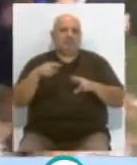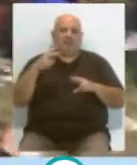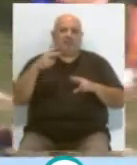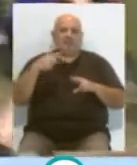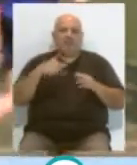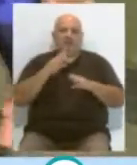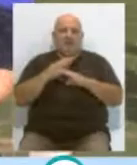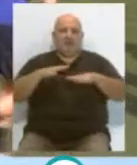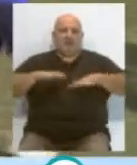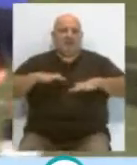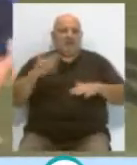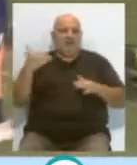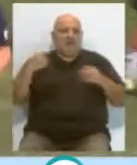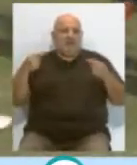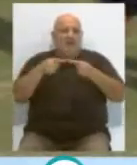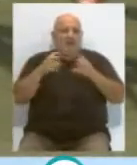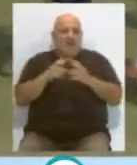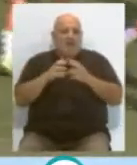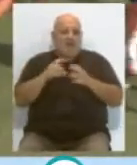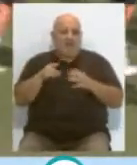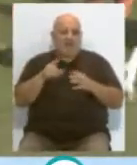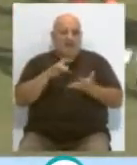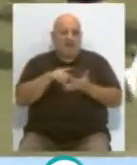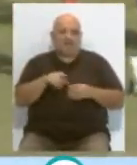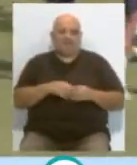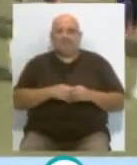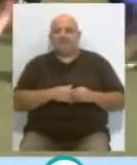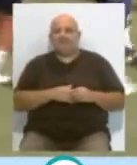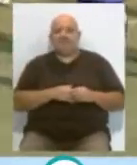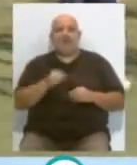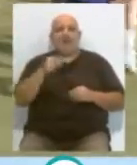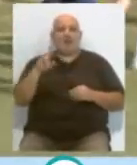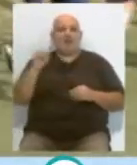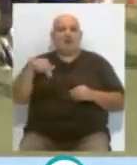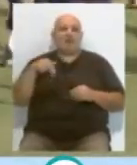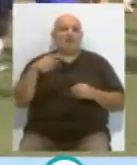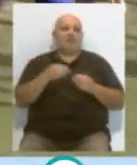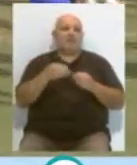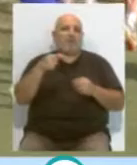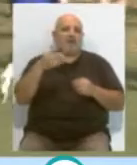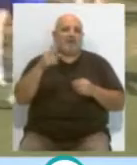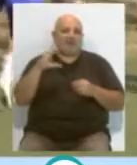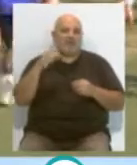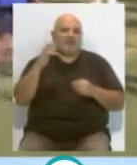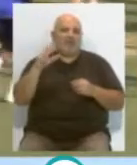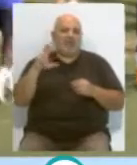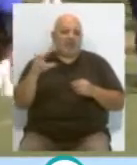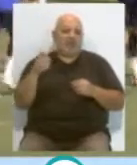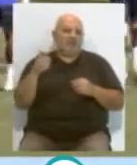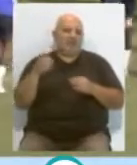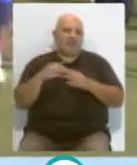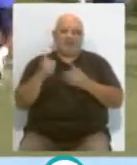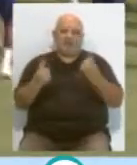certificada la permanencia después del partido del Granada. Y ahí vemos a Royán junto con Malvasi, Juan Flere. Y